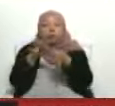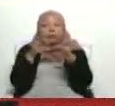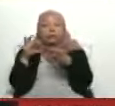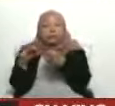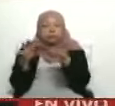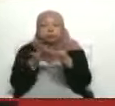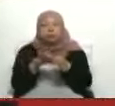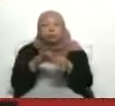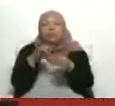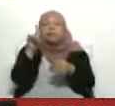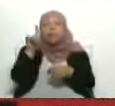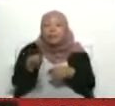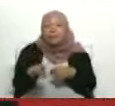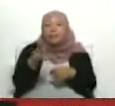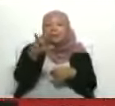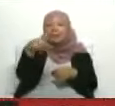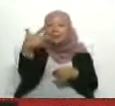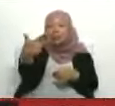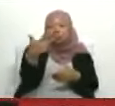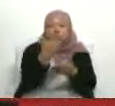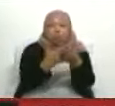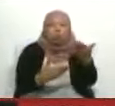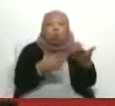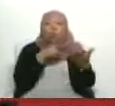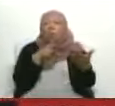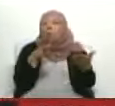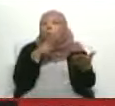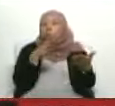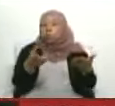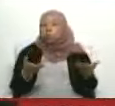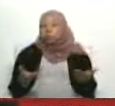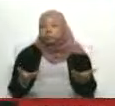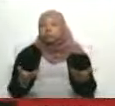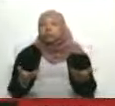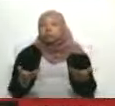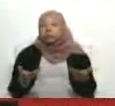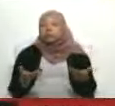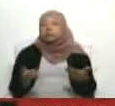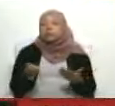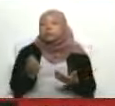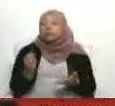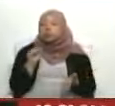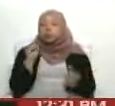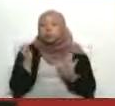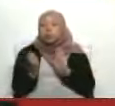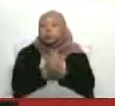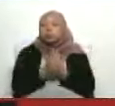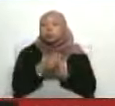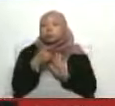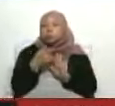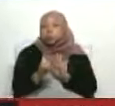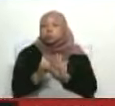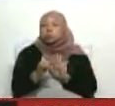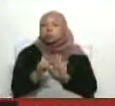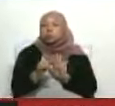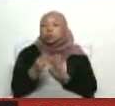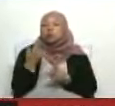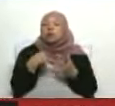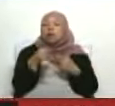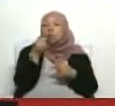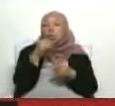Un tercer caso igual de terrible y brutal lo hemos llamado caso La